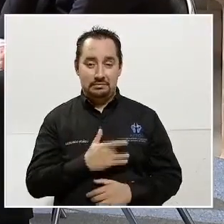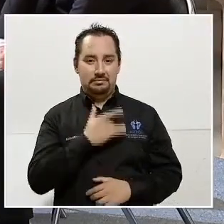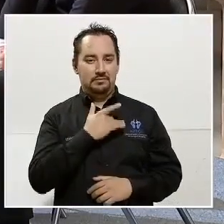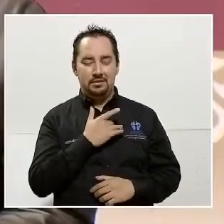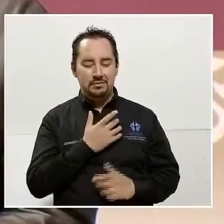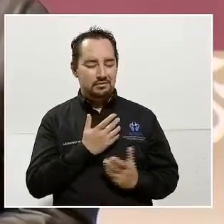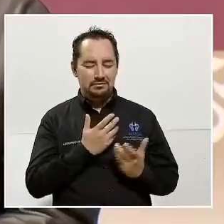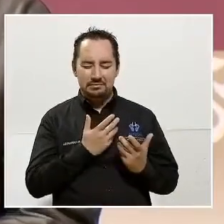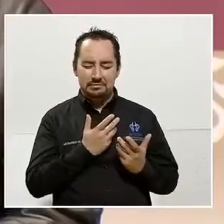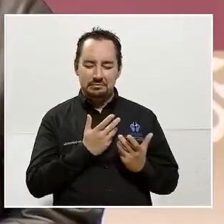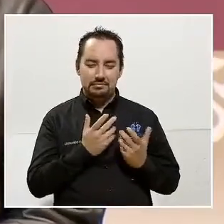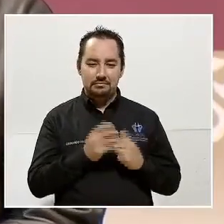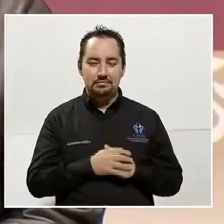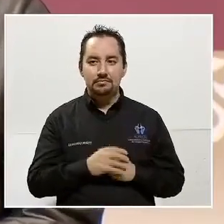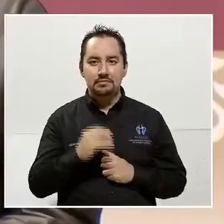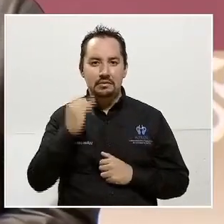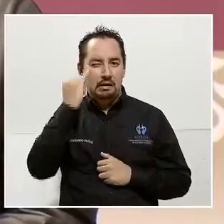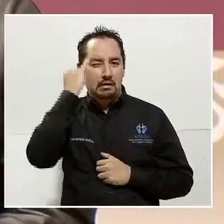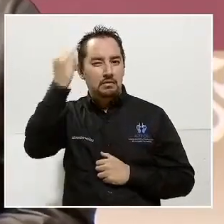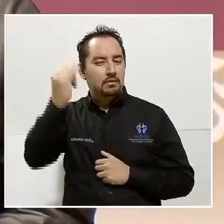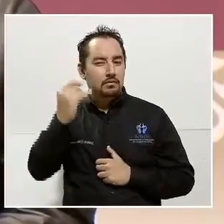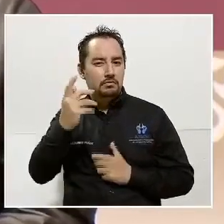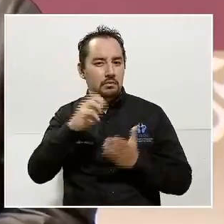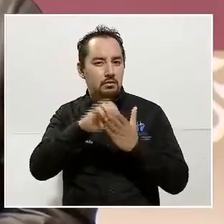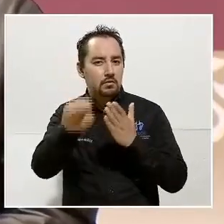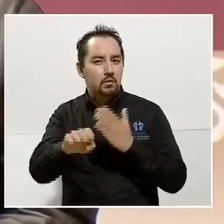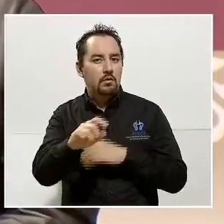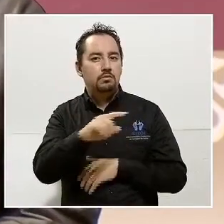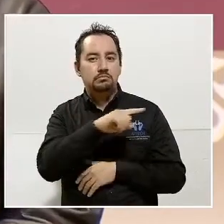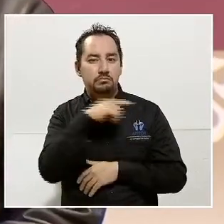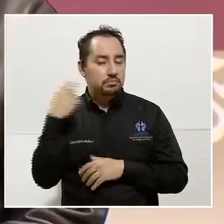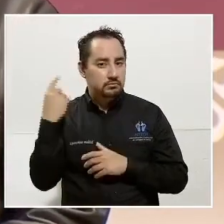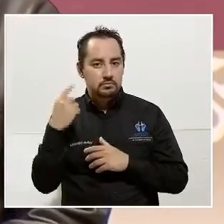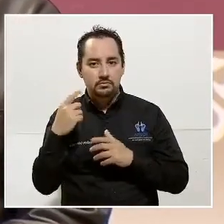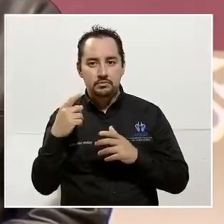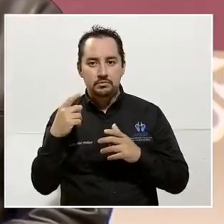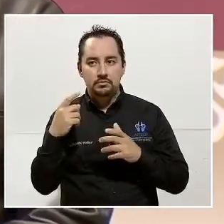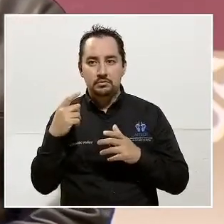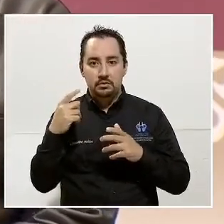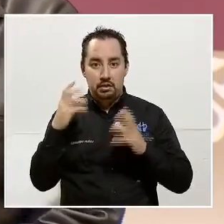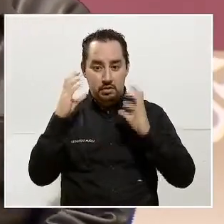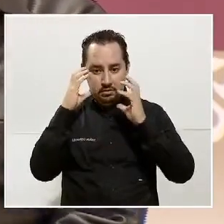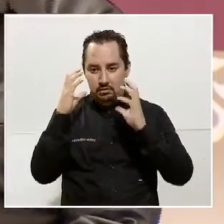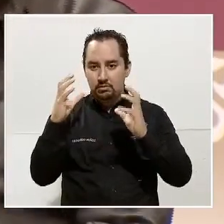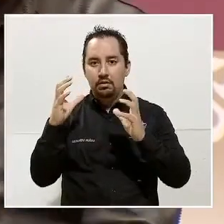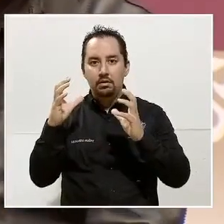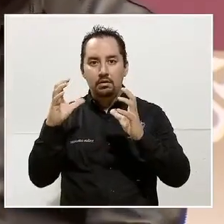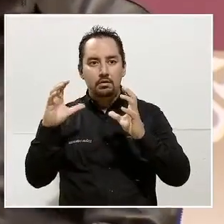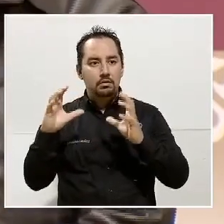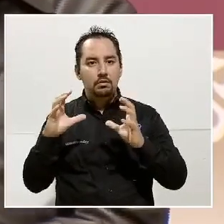Imaginen que le cortan la cabeza a